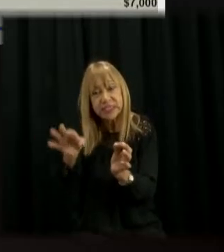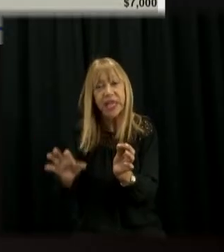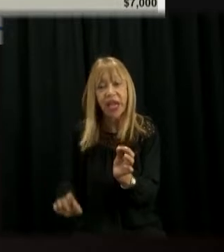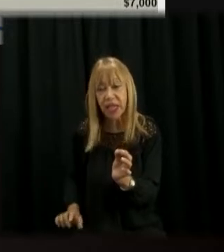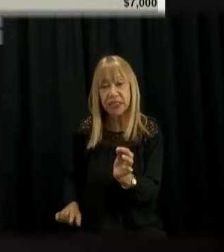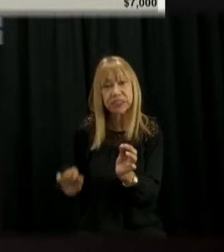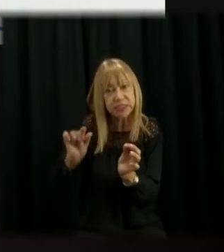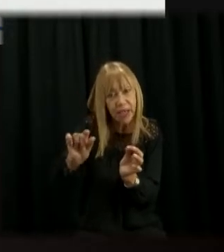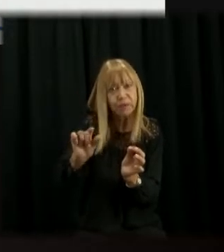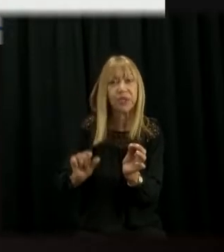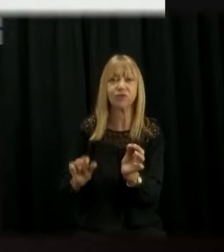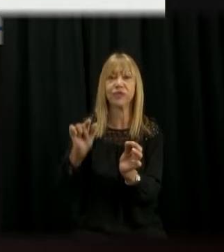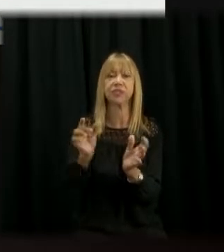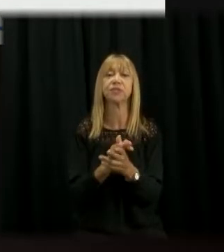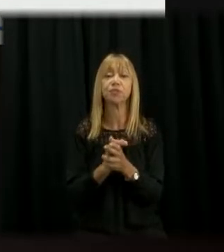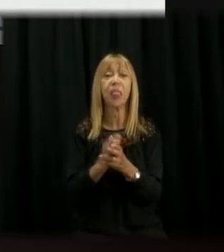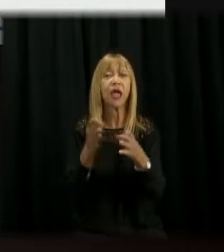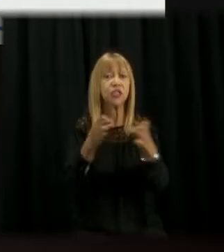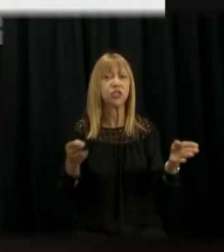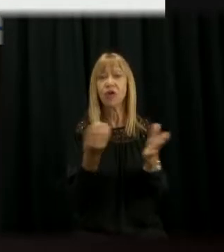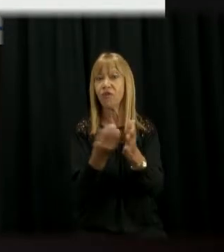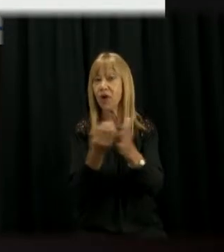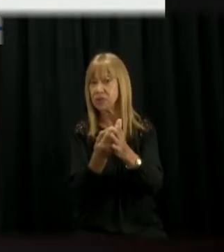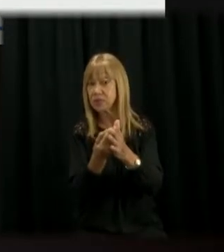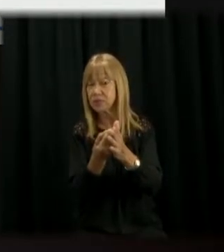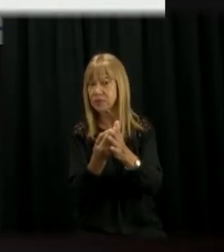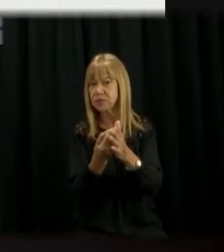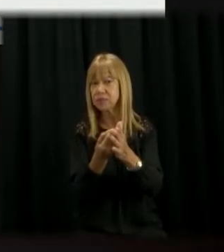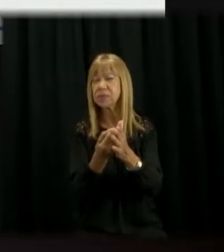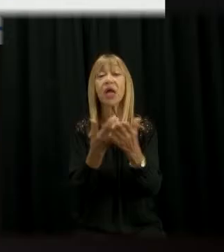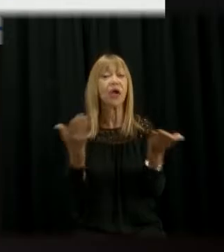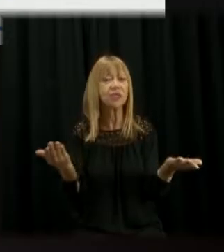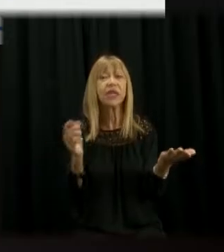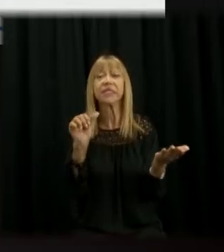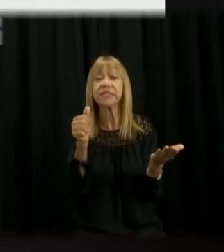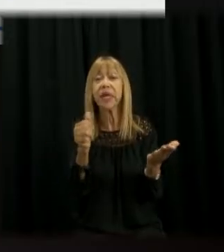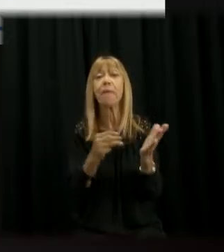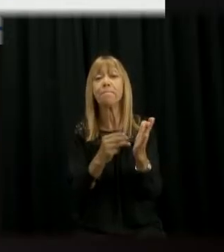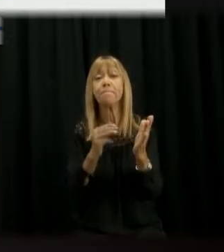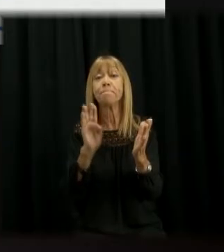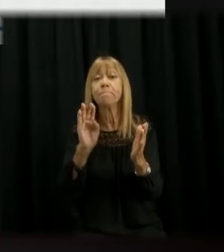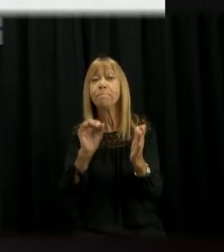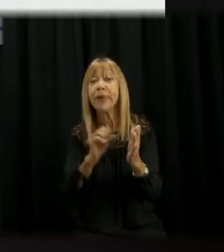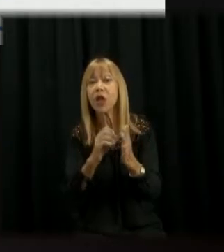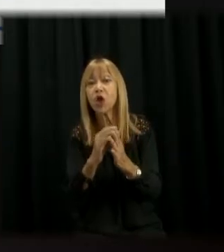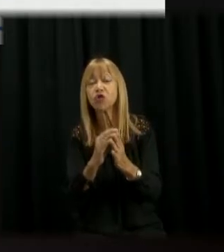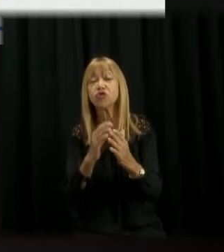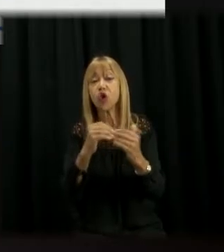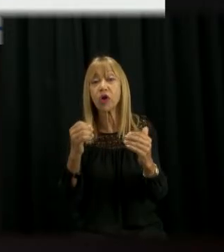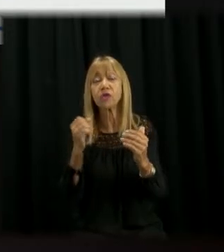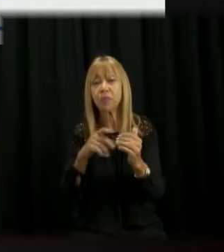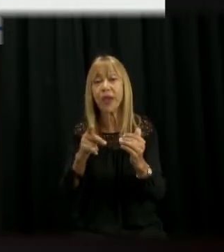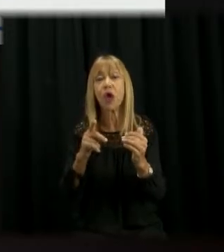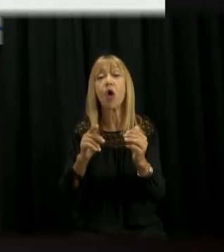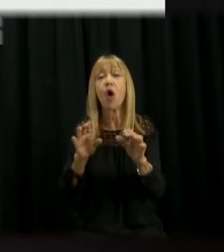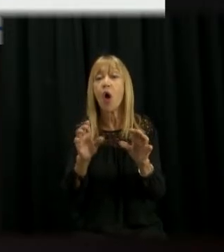de los incentivos económicos. El fondo general consiste de 10 mil millones que van